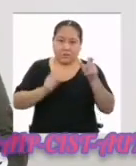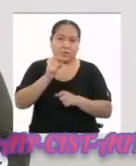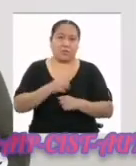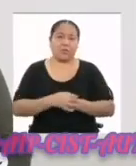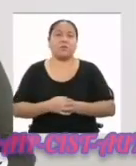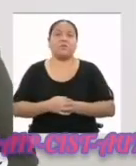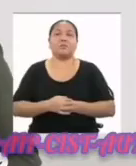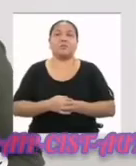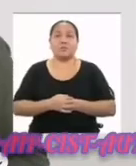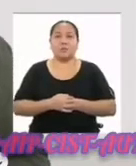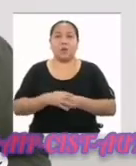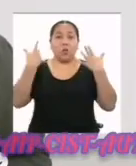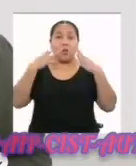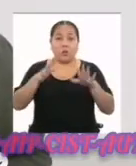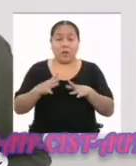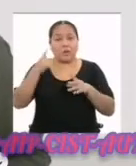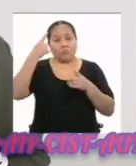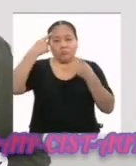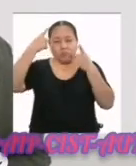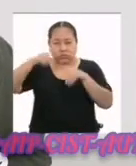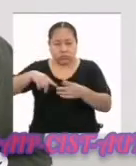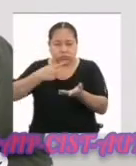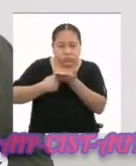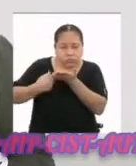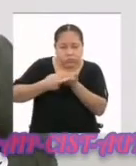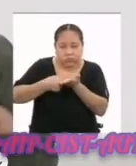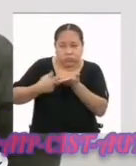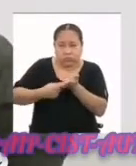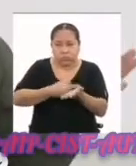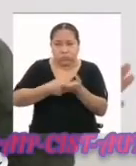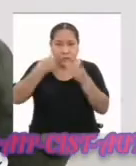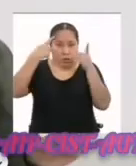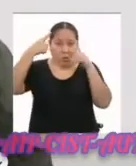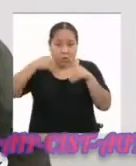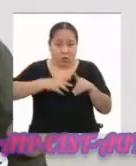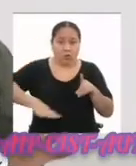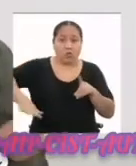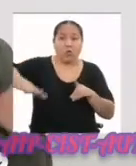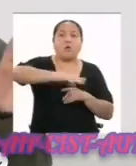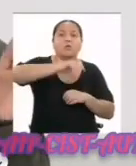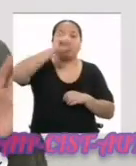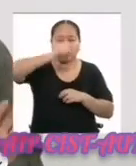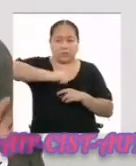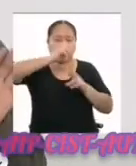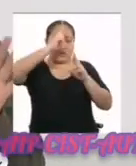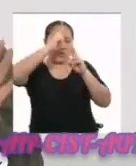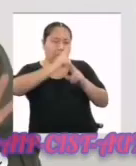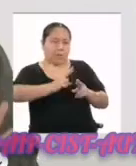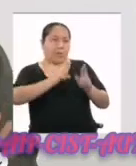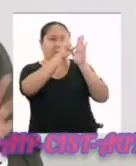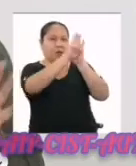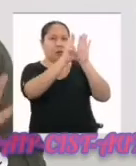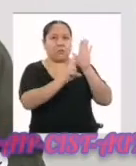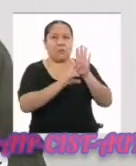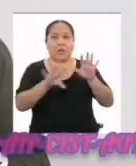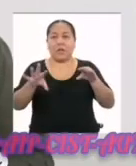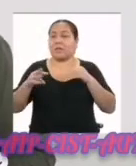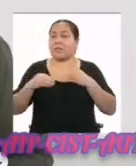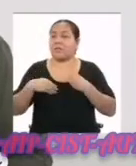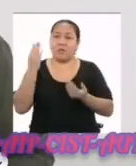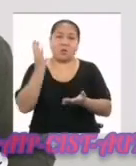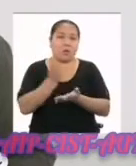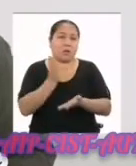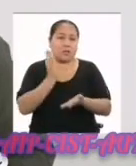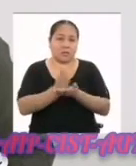involucradas. Una vez que llegue a un acuerdo, ya todos deberán cumplir las normas y aceptar las